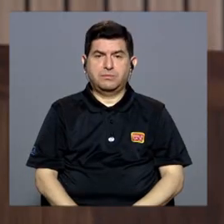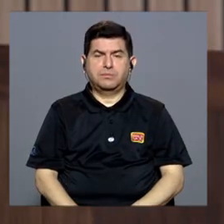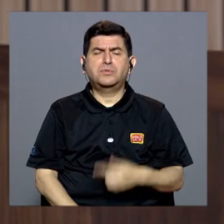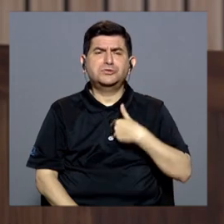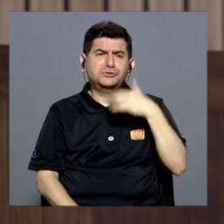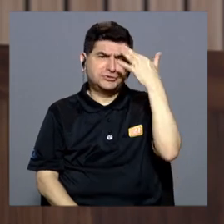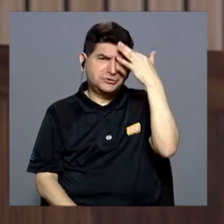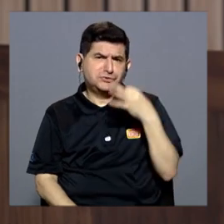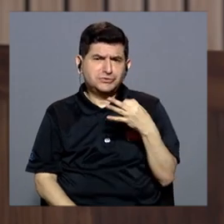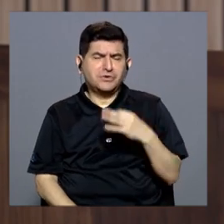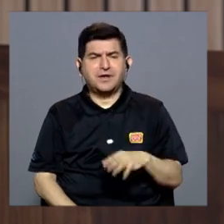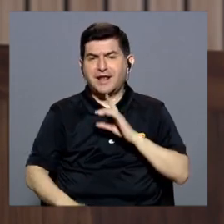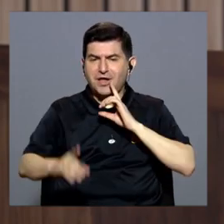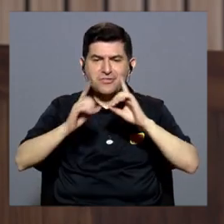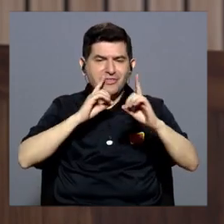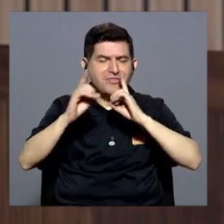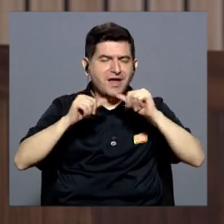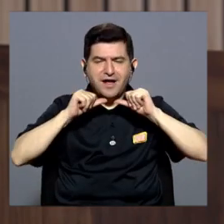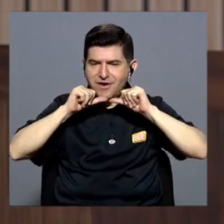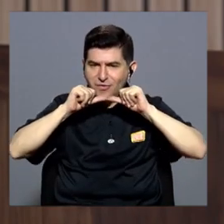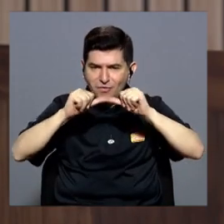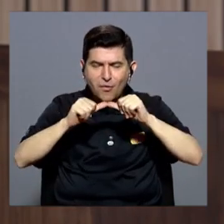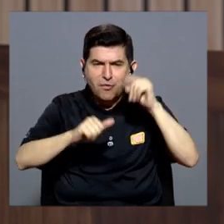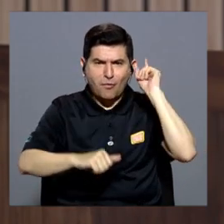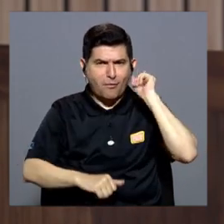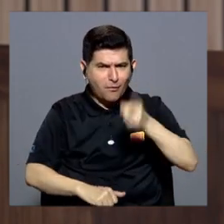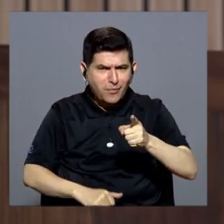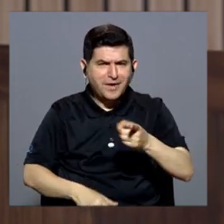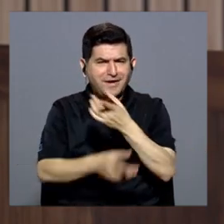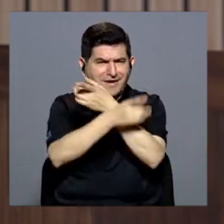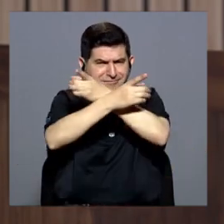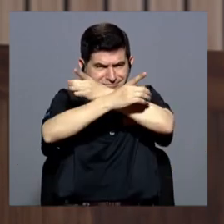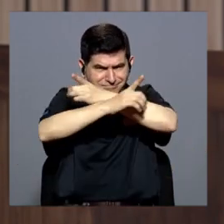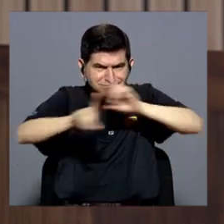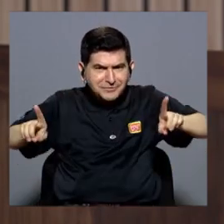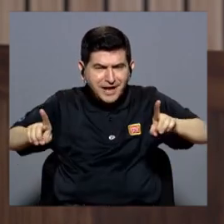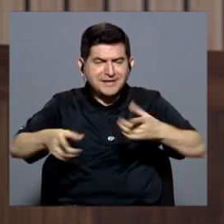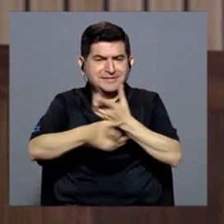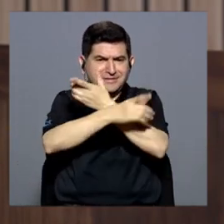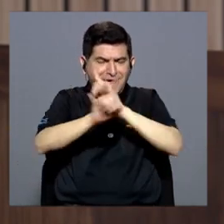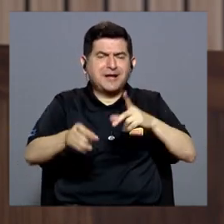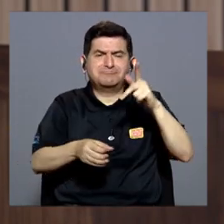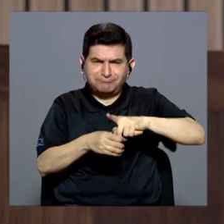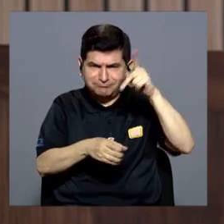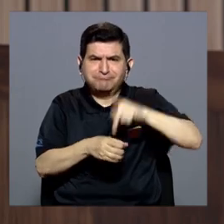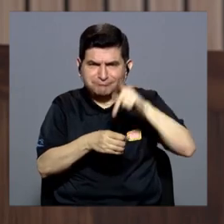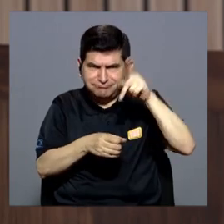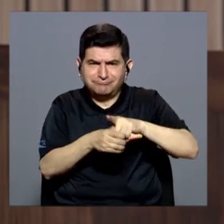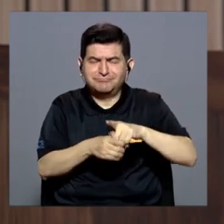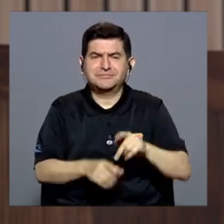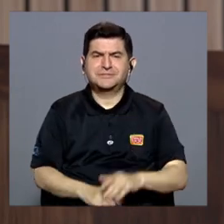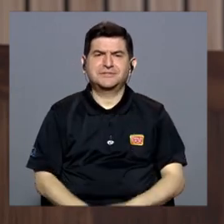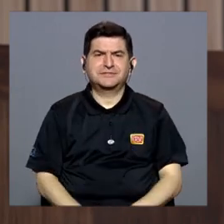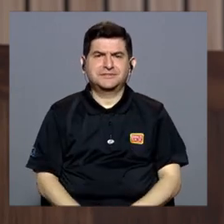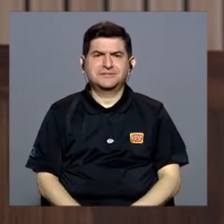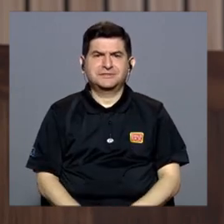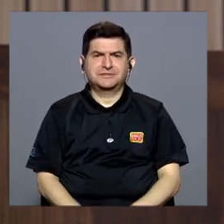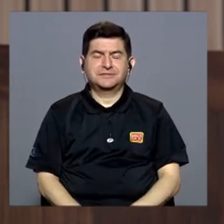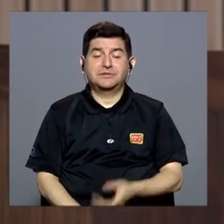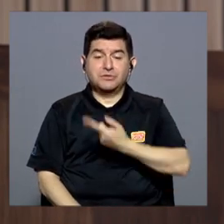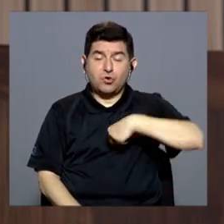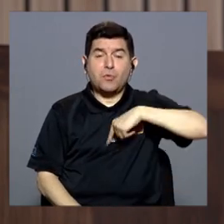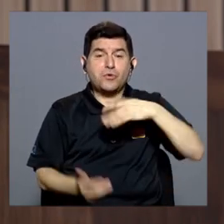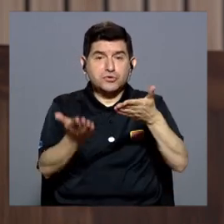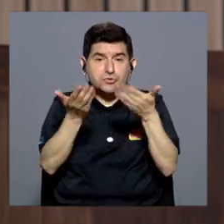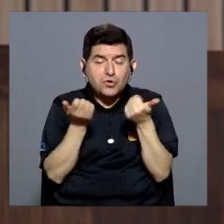creo que el diálogo permanente que nos obliga a una democracia participativa, como queremos